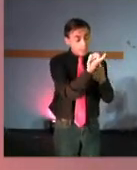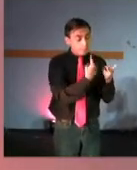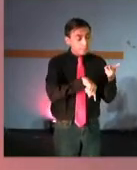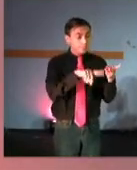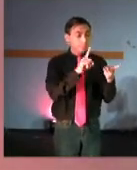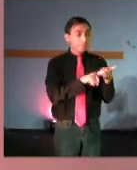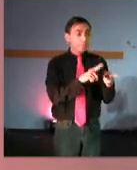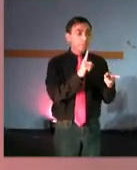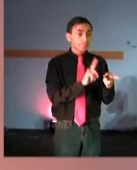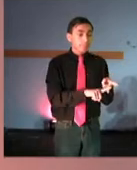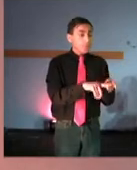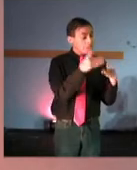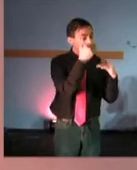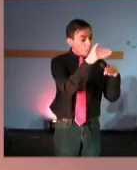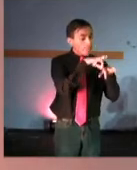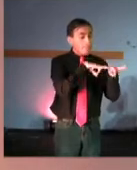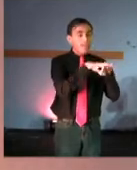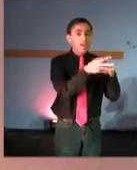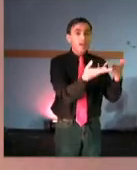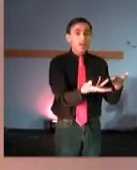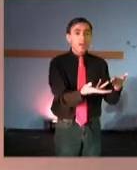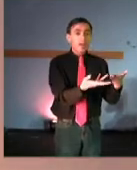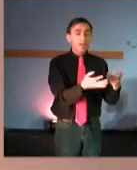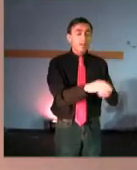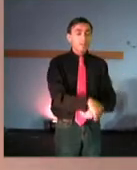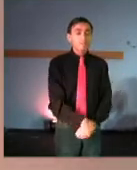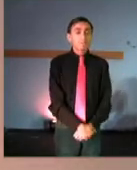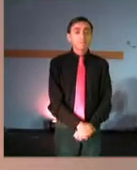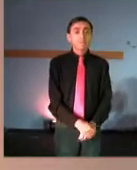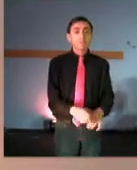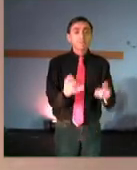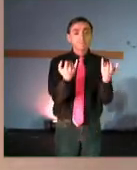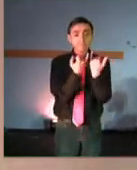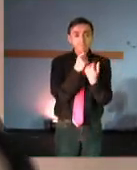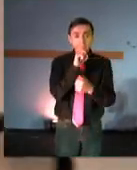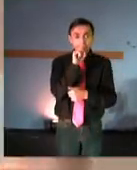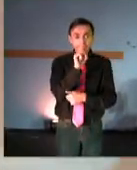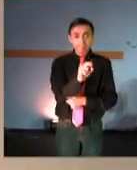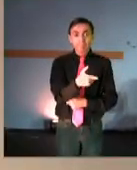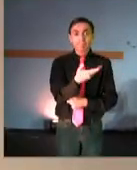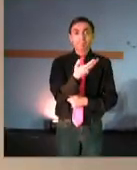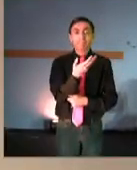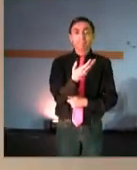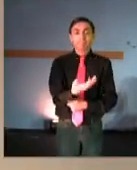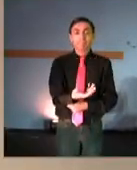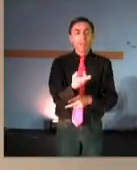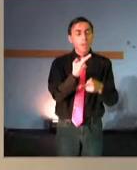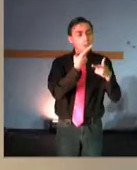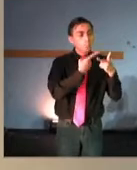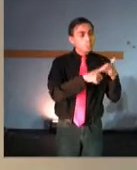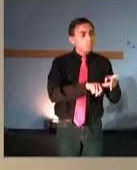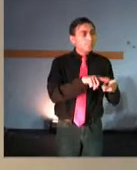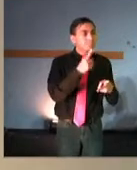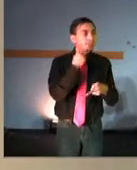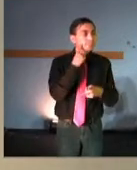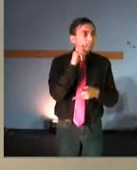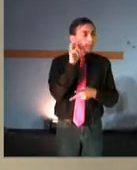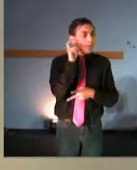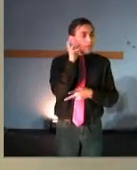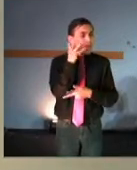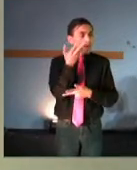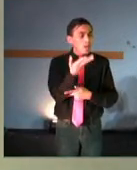límites en las horas trabajadas. Y a la misma vez se empezaba a oír ya la teología de